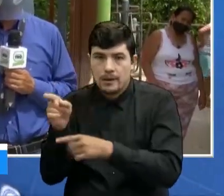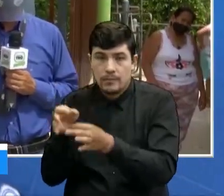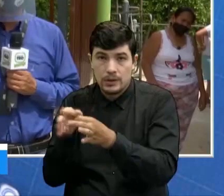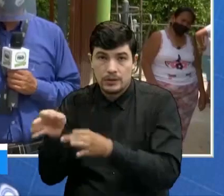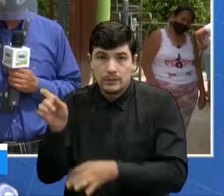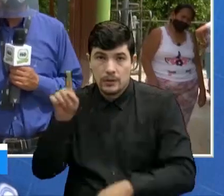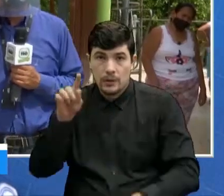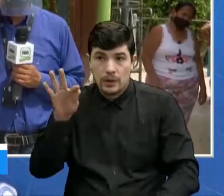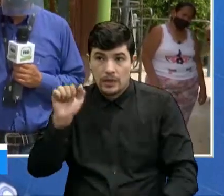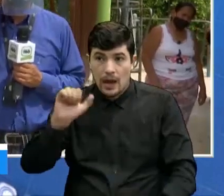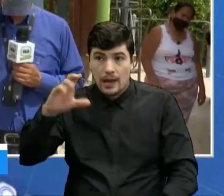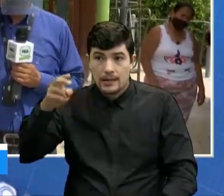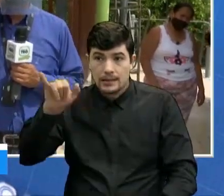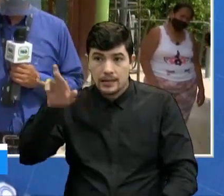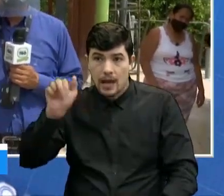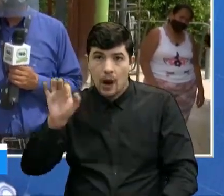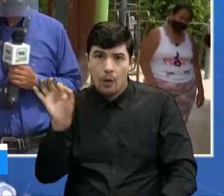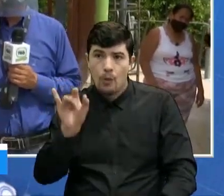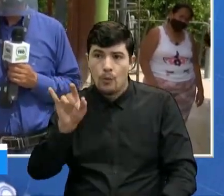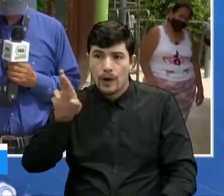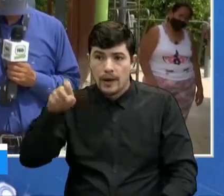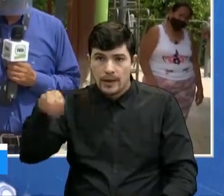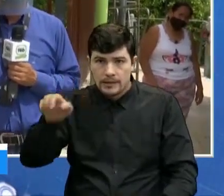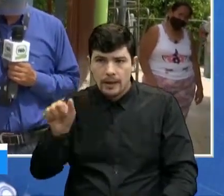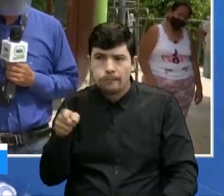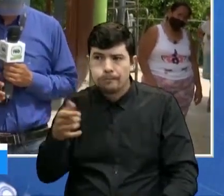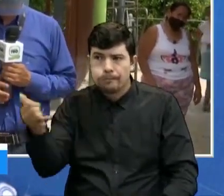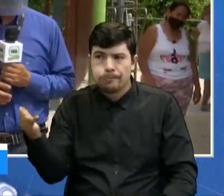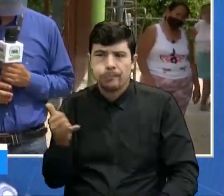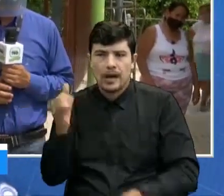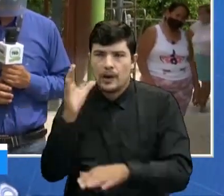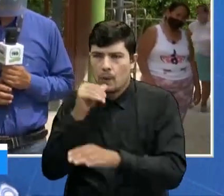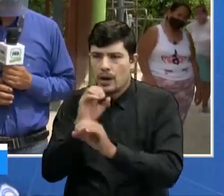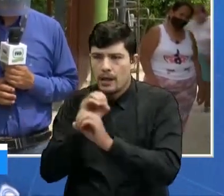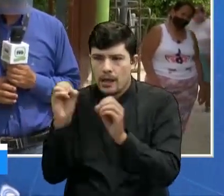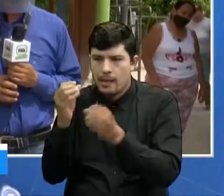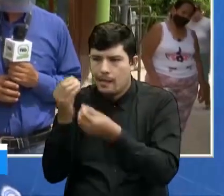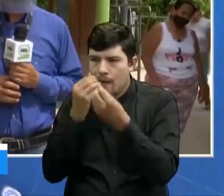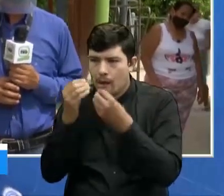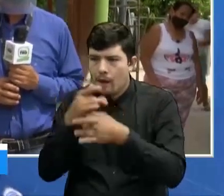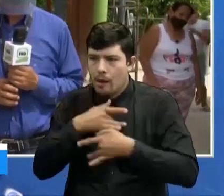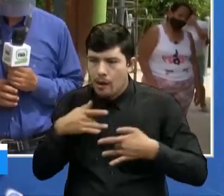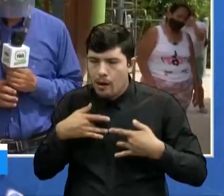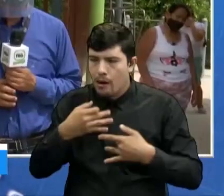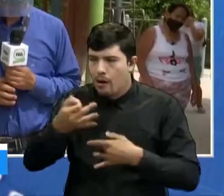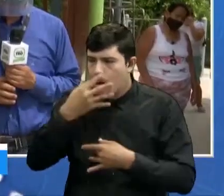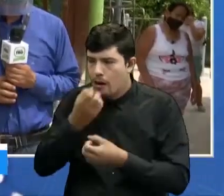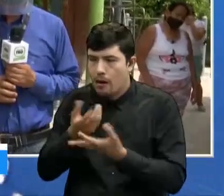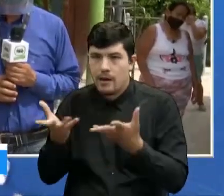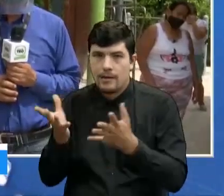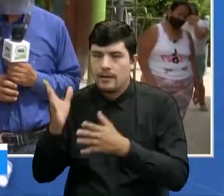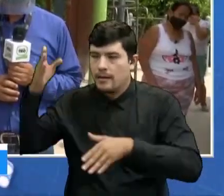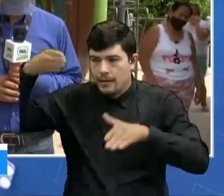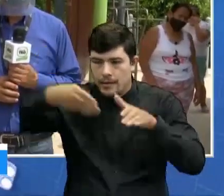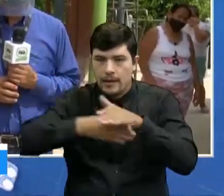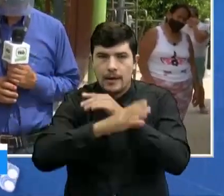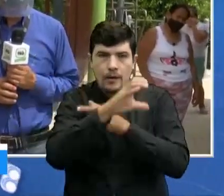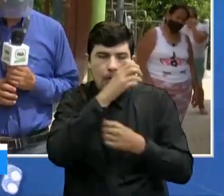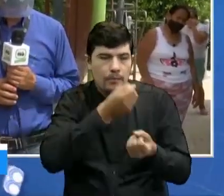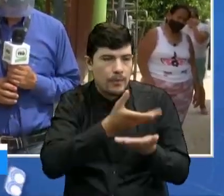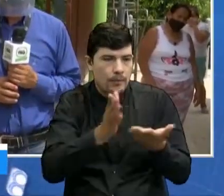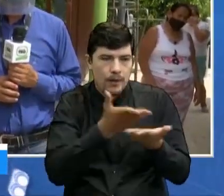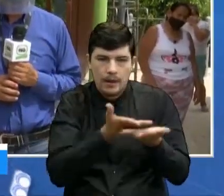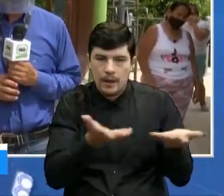Antonio, en el estado Táchira, y en Ureña también en el estado Táchira. Siendo las 12:50, compañeros y televidentes, me despido desde el corregimiento de Juan